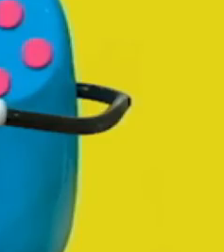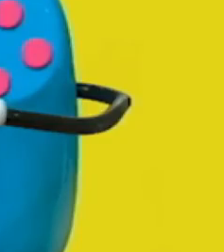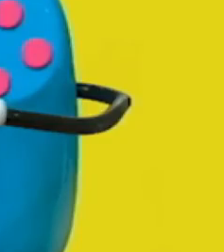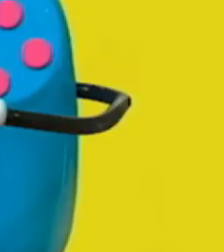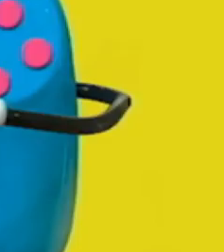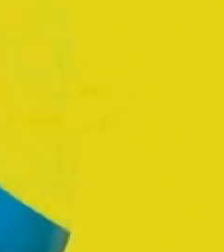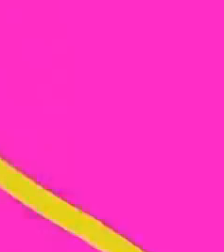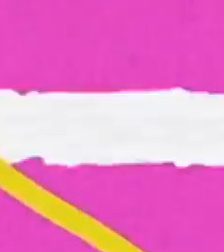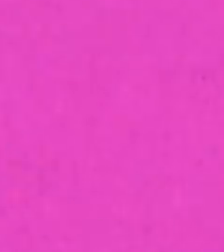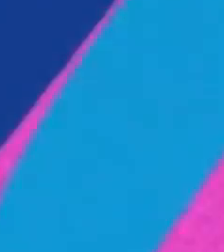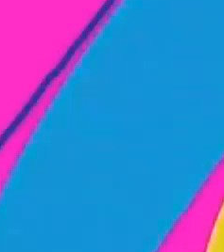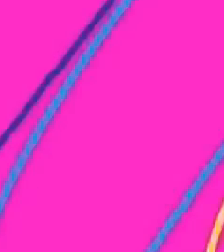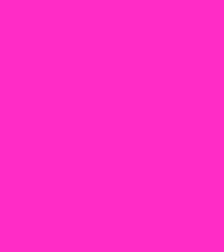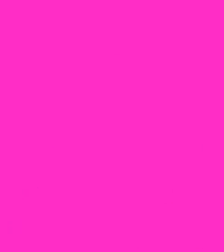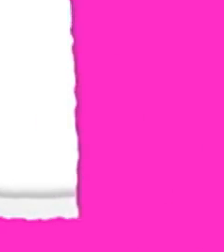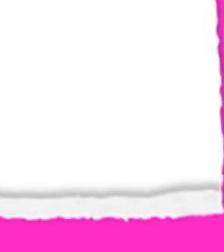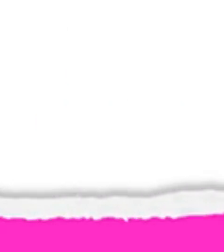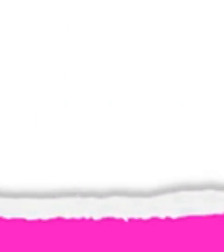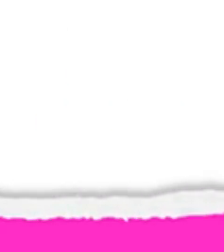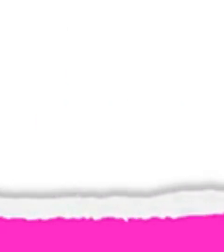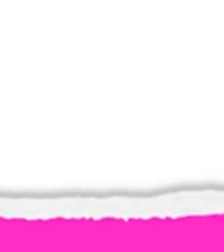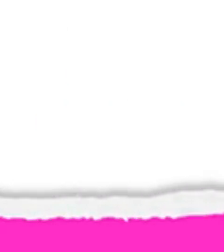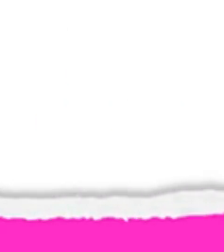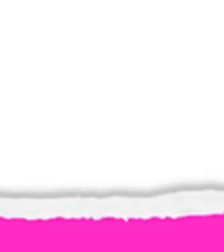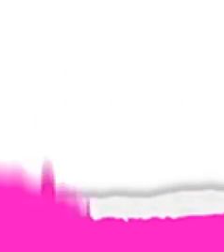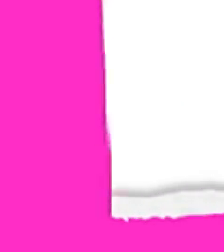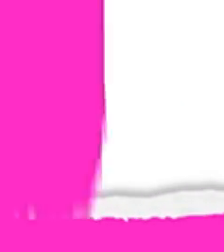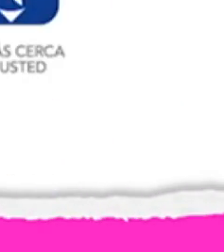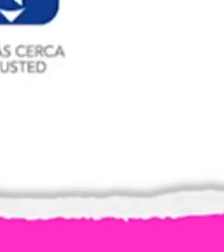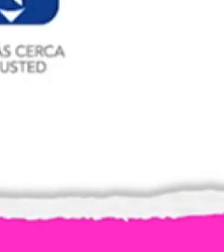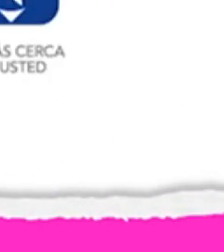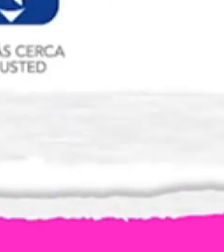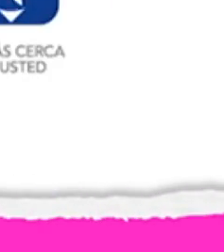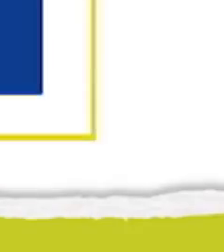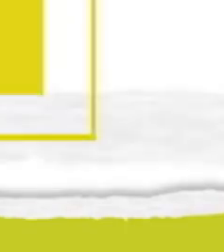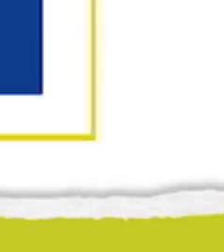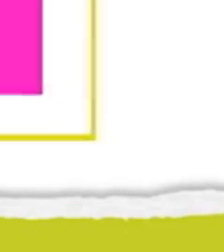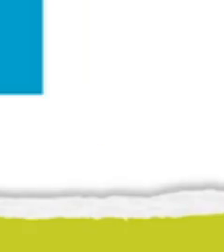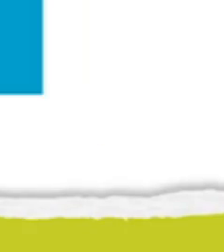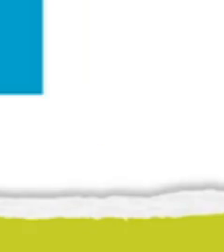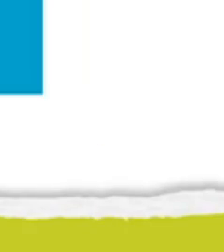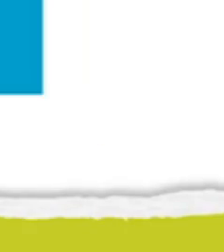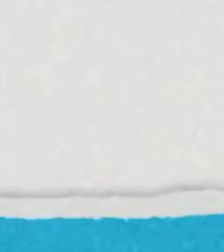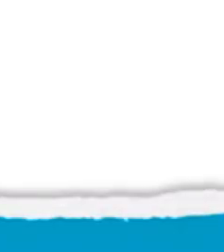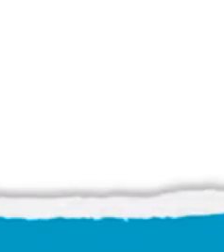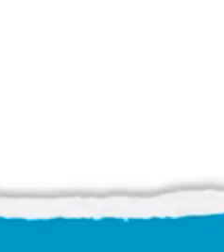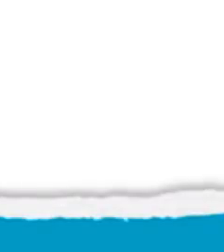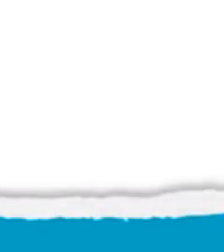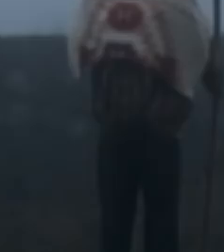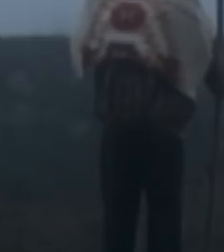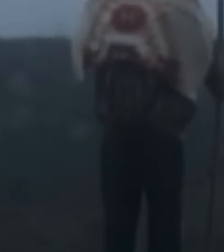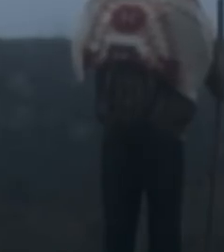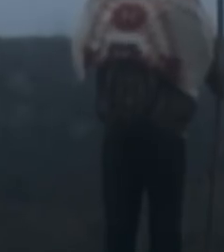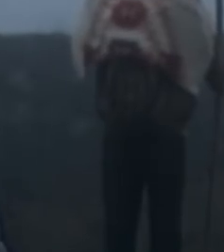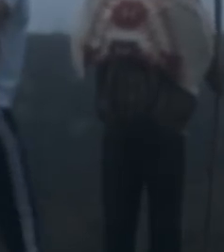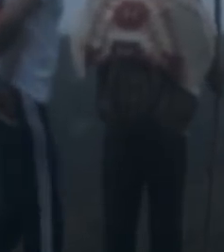para lo que más te gusta. Abrí ya tu cuenta en nuestra página o en la app BN Más Cerca y seguinos en TikTok. Banco